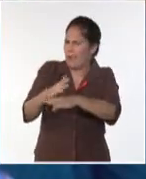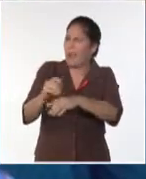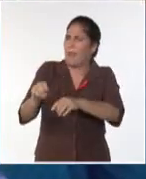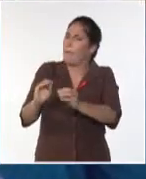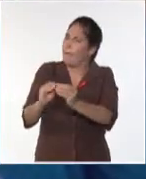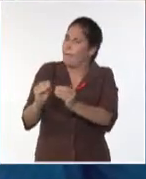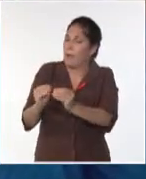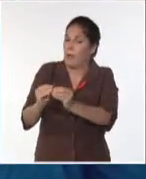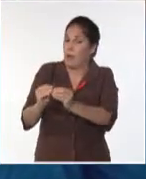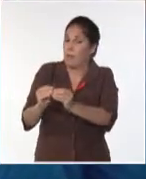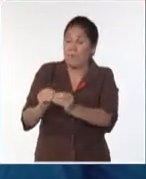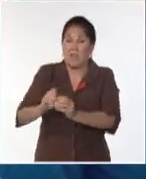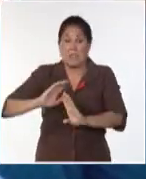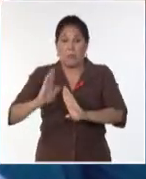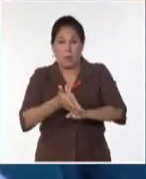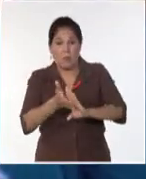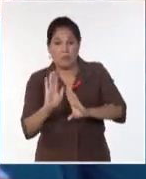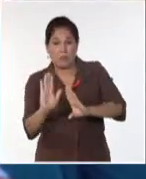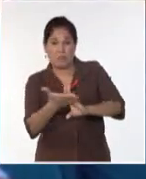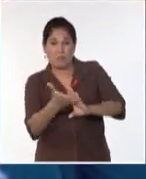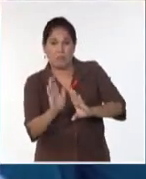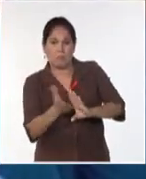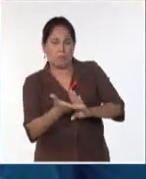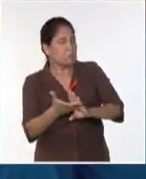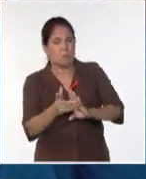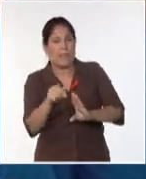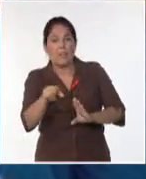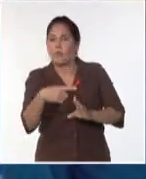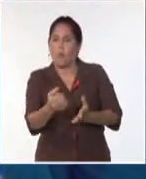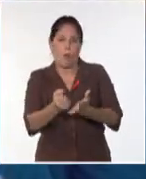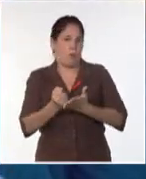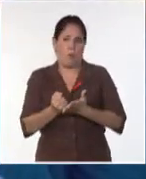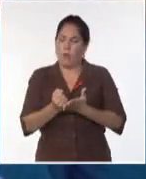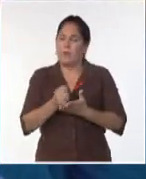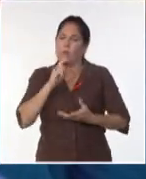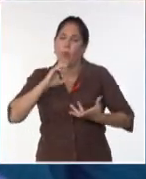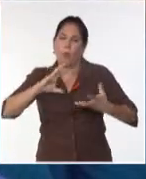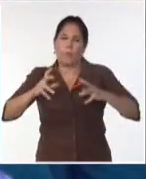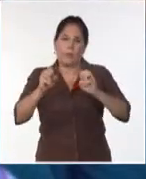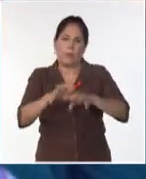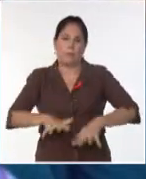el aplicar sanciones en lugar de ayudar también complica la situación de estas naciones.